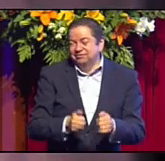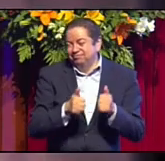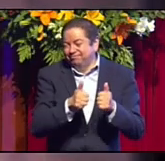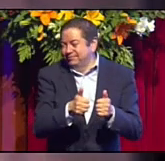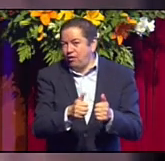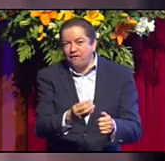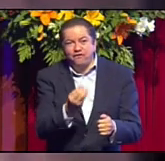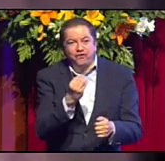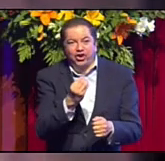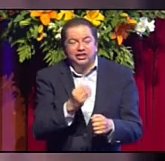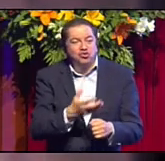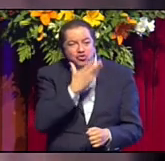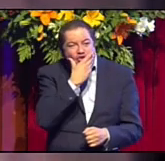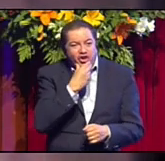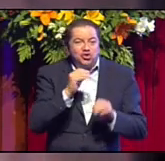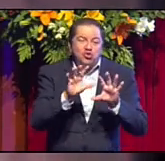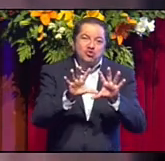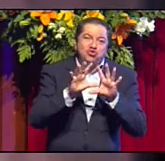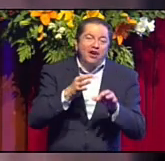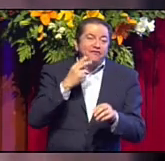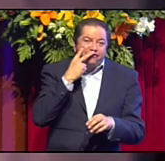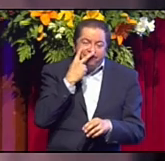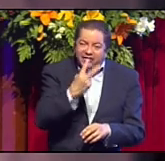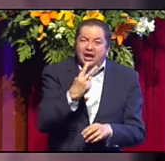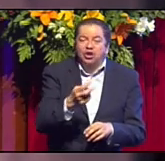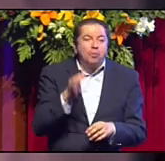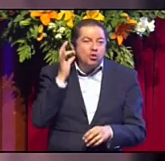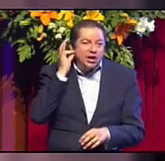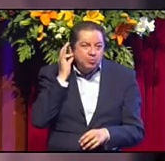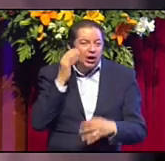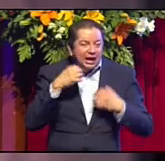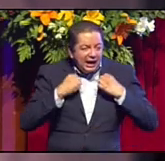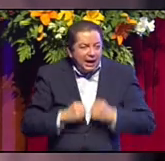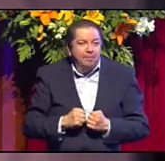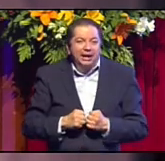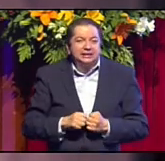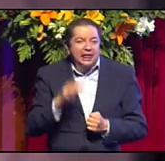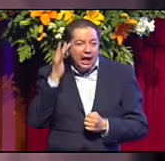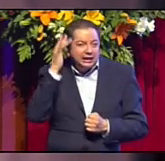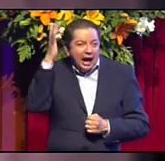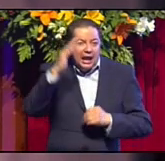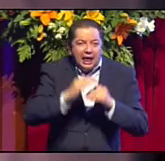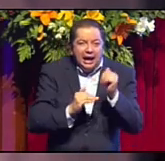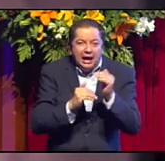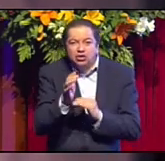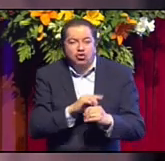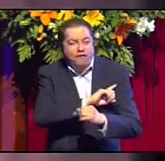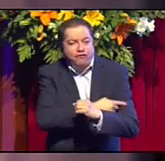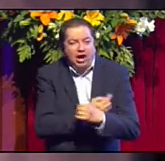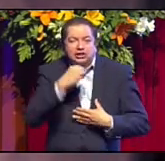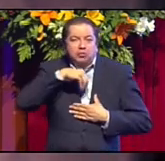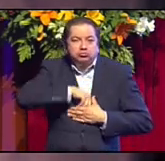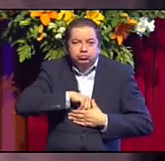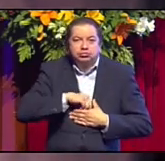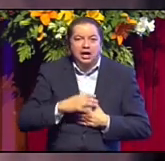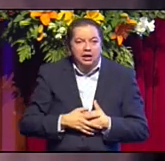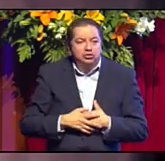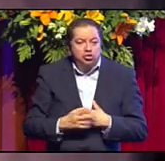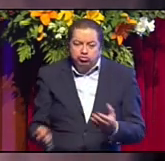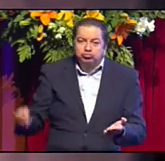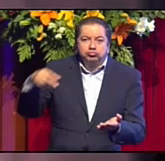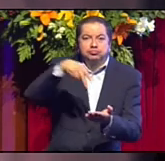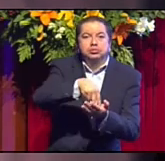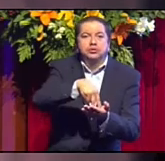es tremendamente atractivo ver cómo nuestras mujeres, con su capacidad, con su talento, con su fuerza interior, se suben arriba